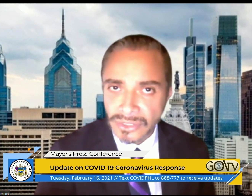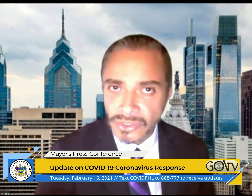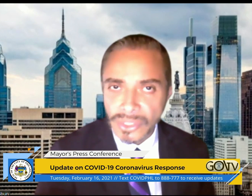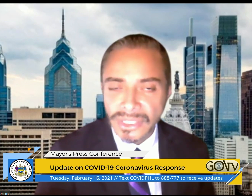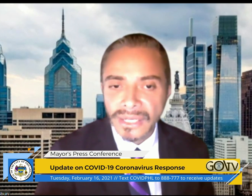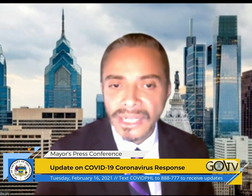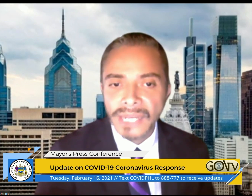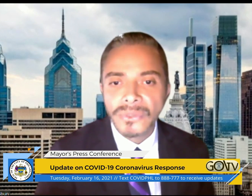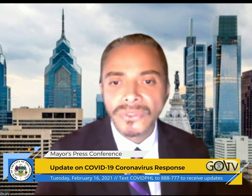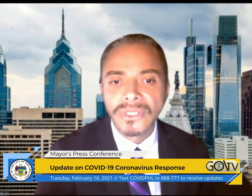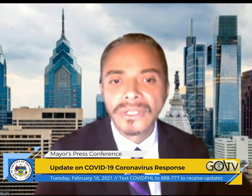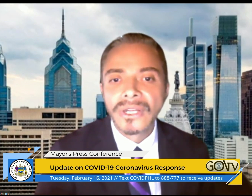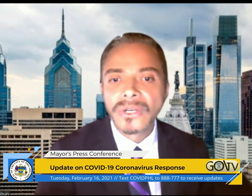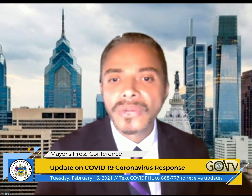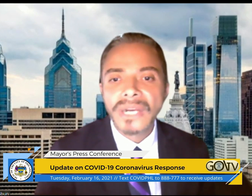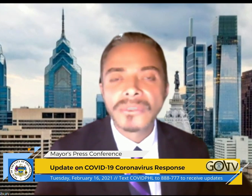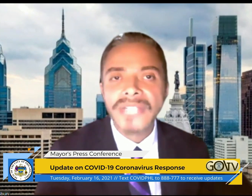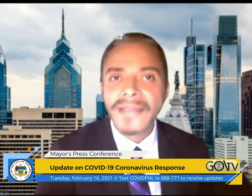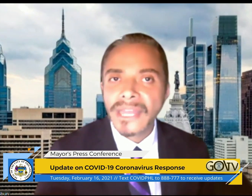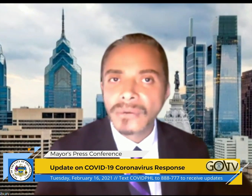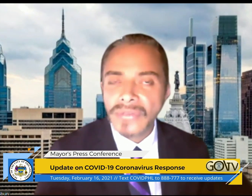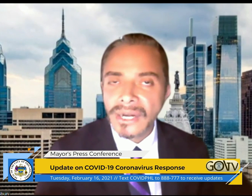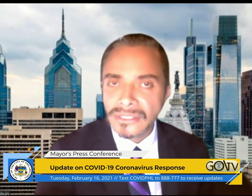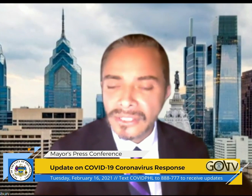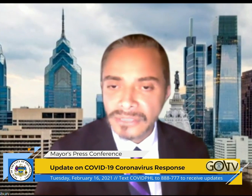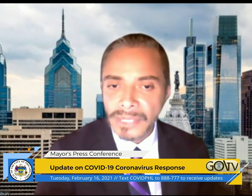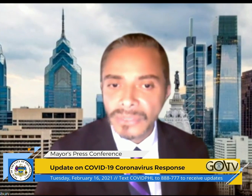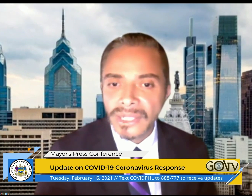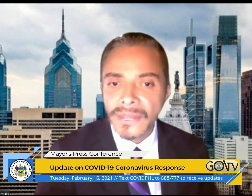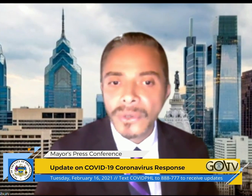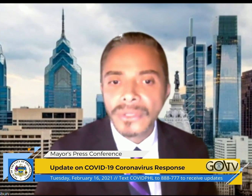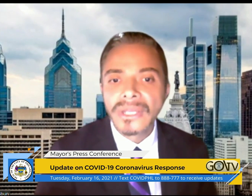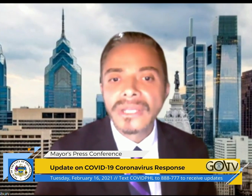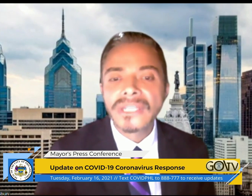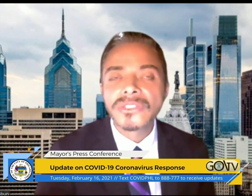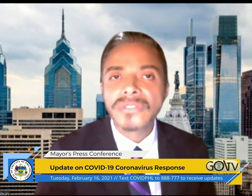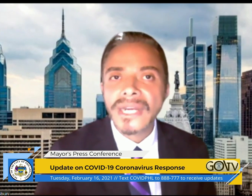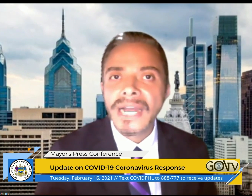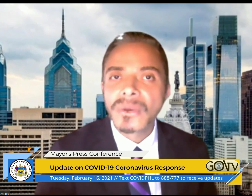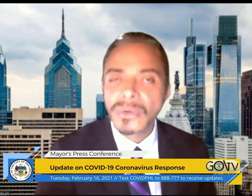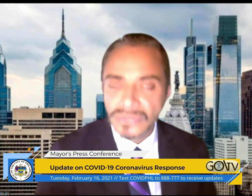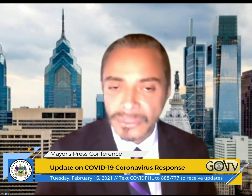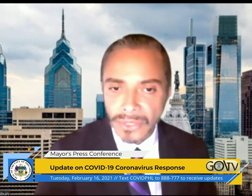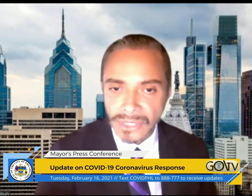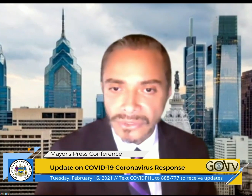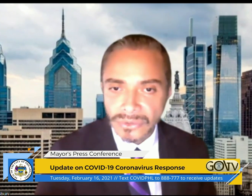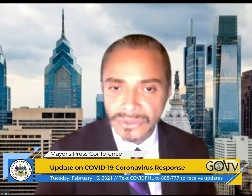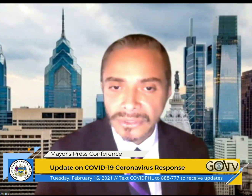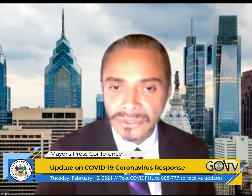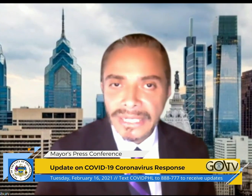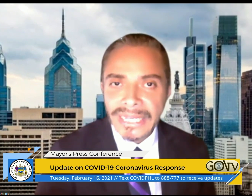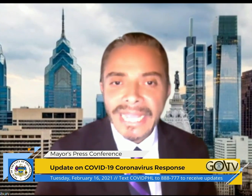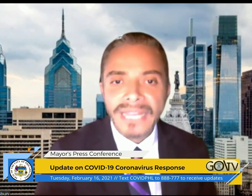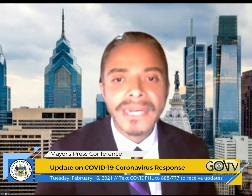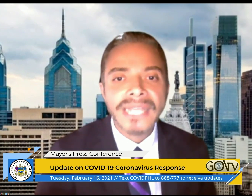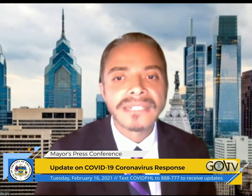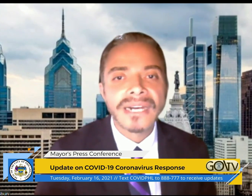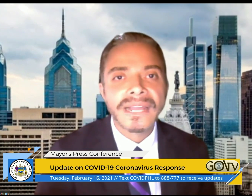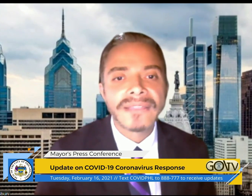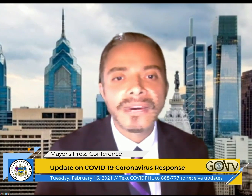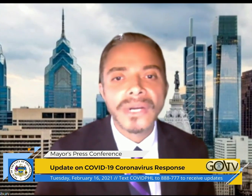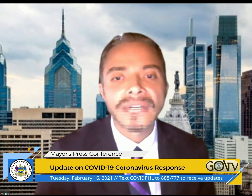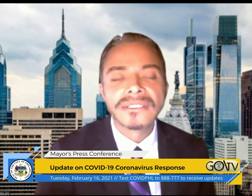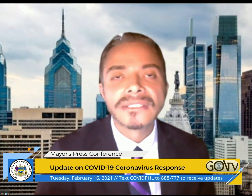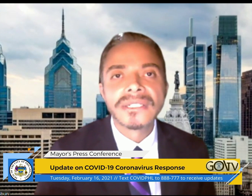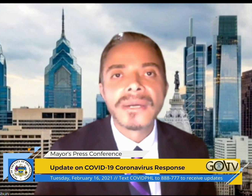otras restricciones que teníamos. No tenemos nada que anunciar en este respecto el día de hoy y esto se hará cuando estemos listos. ¿Qué debería hacer